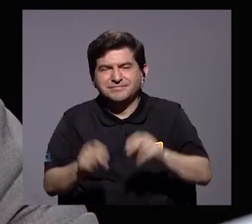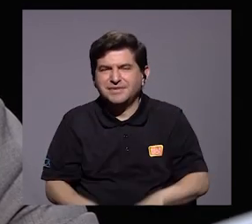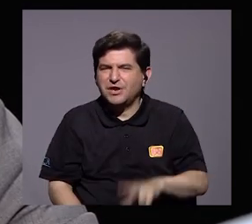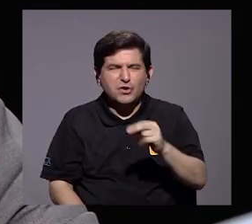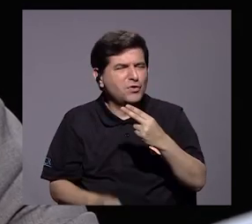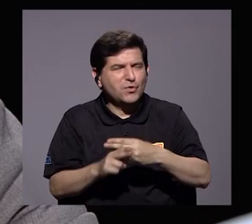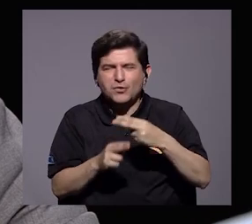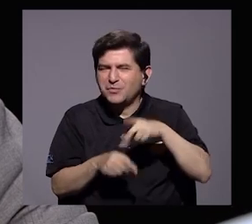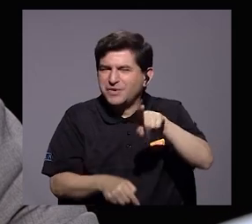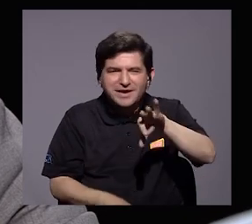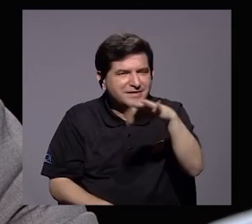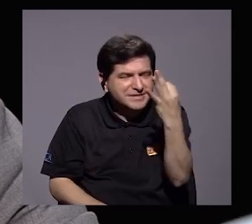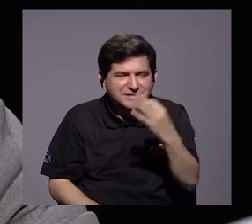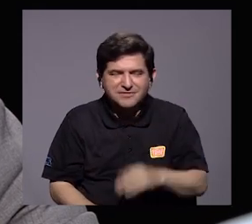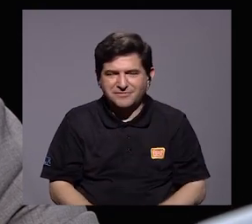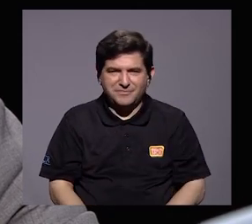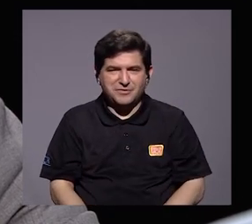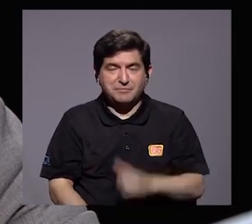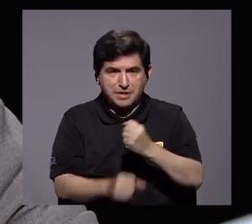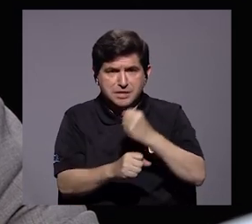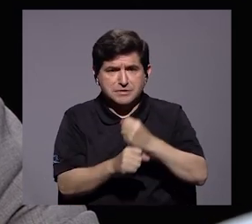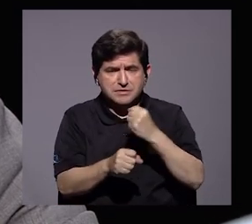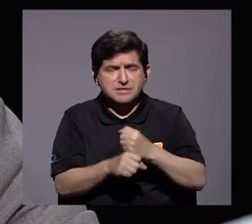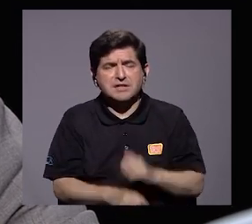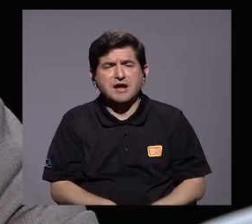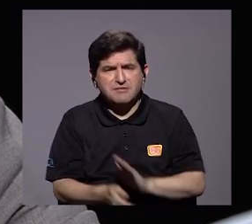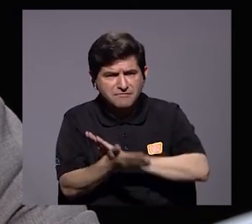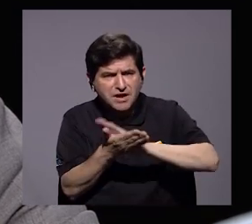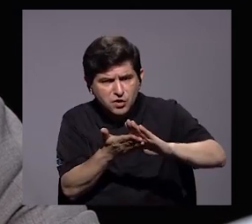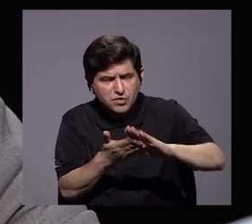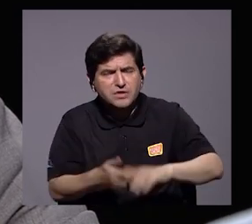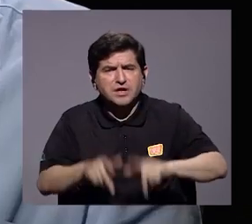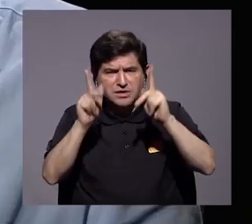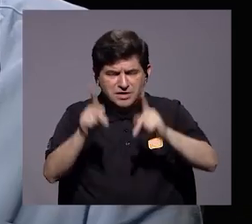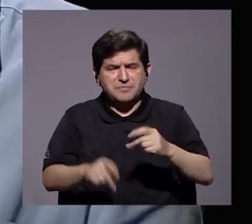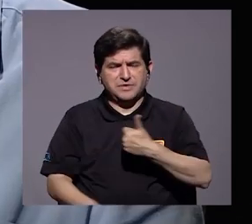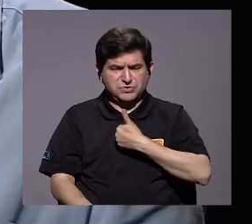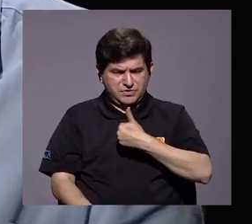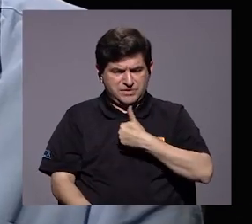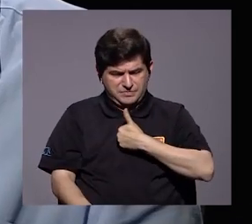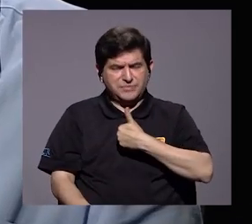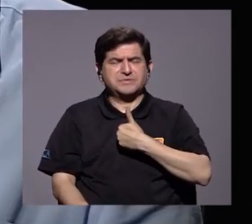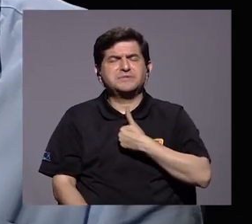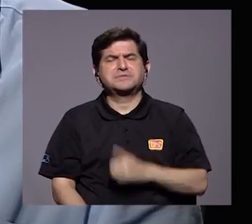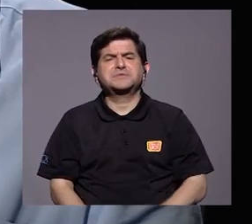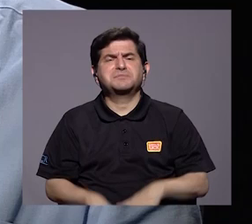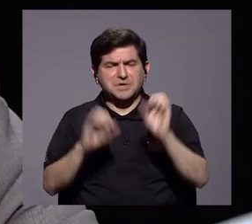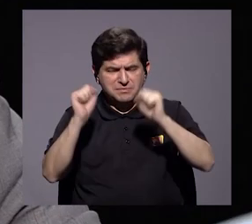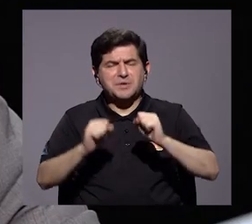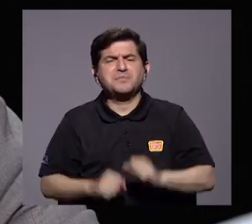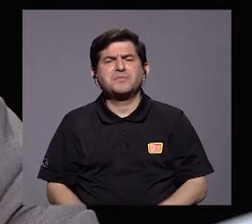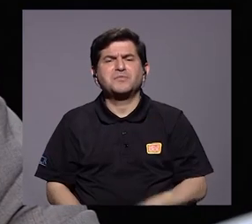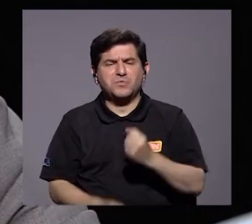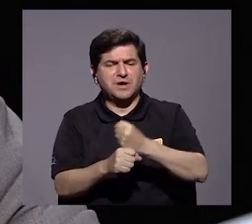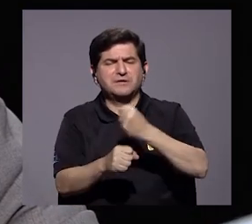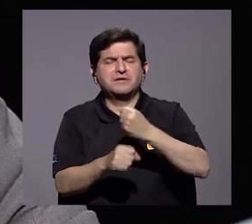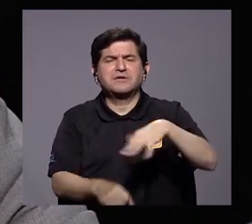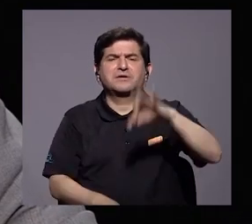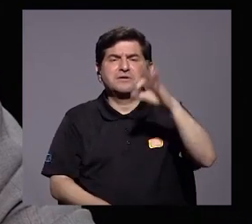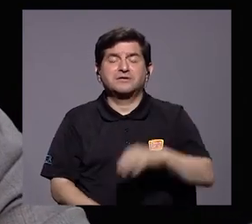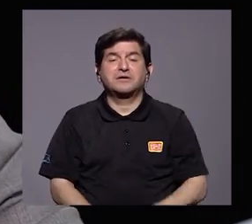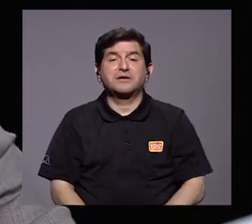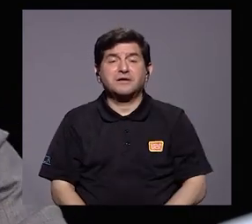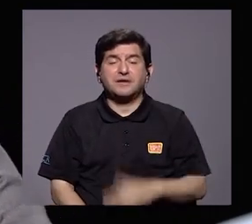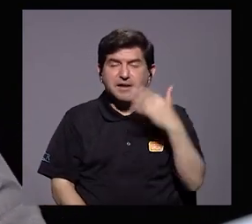dejar de llamar los camarones porque eso es trabajo digno y eso que la agencia se vale por sí misma en el panorama